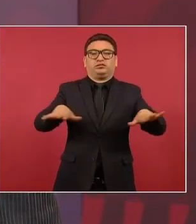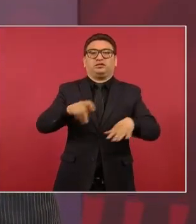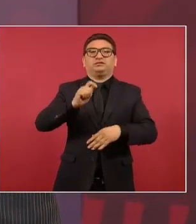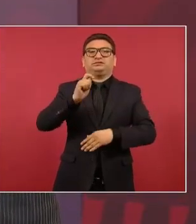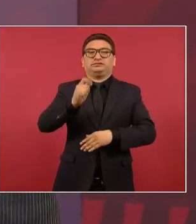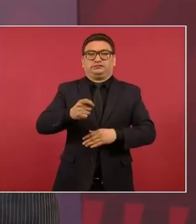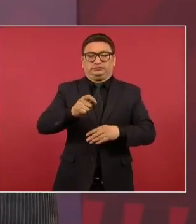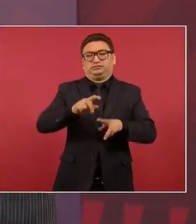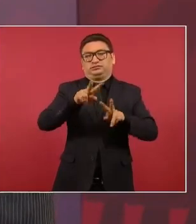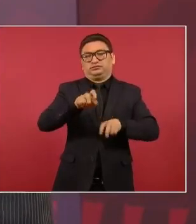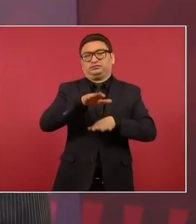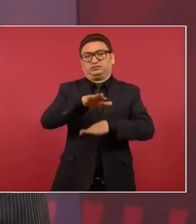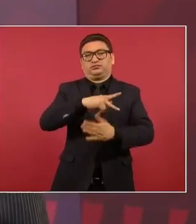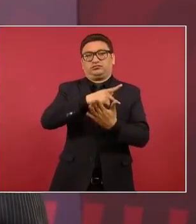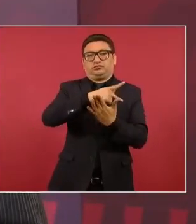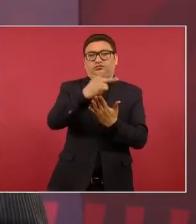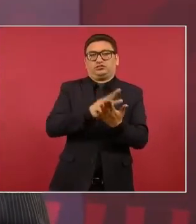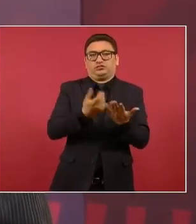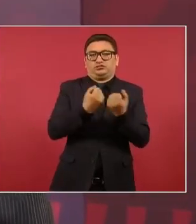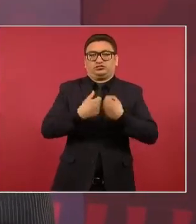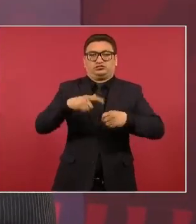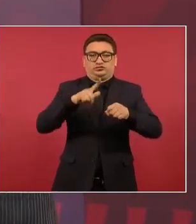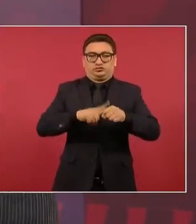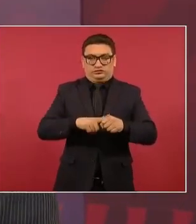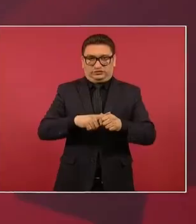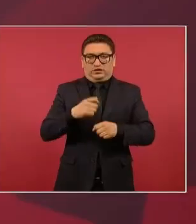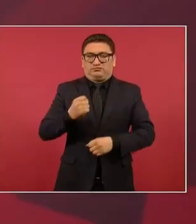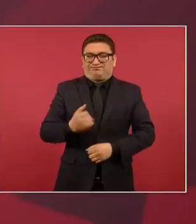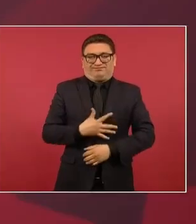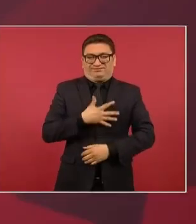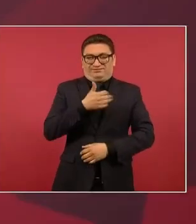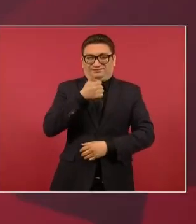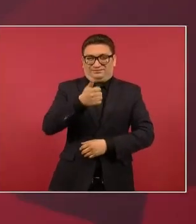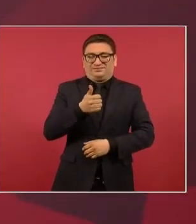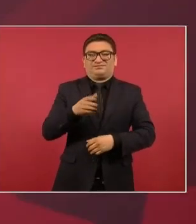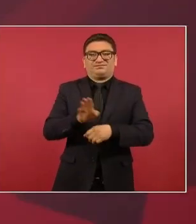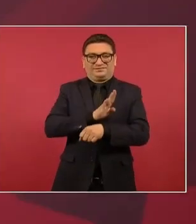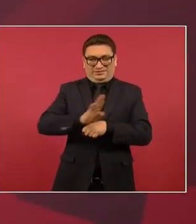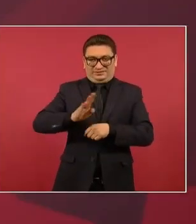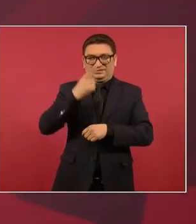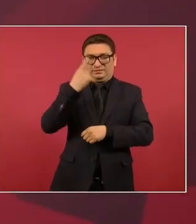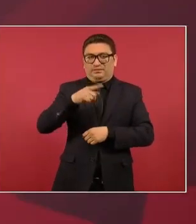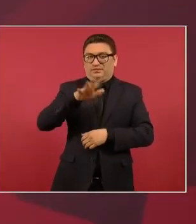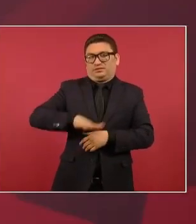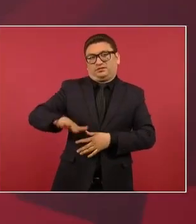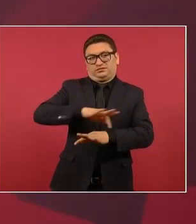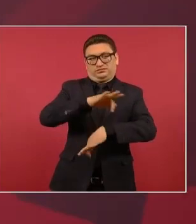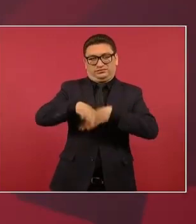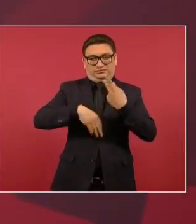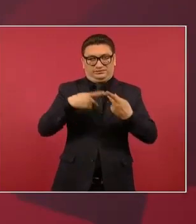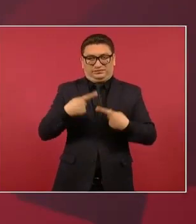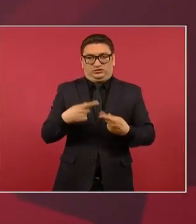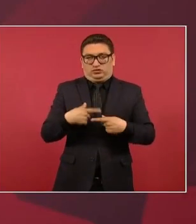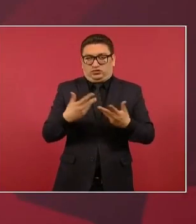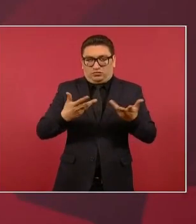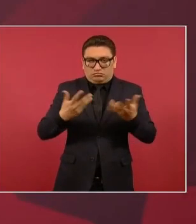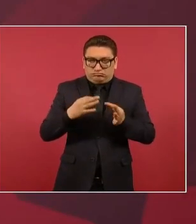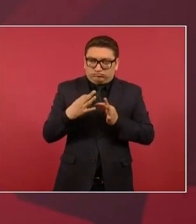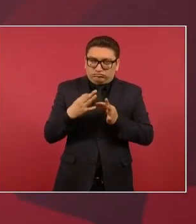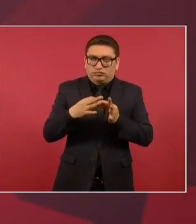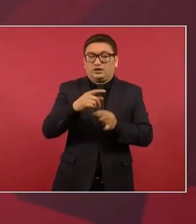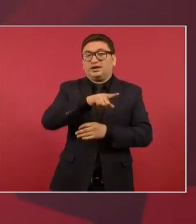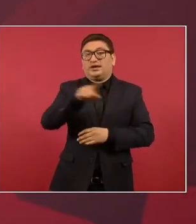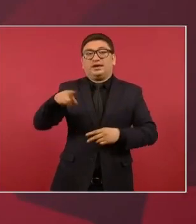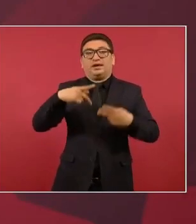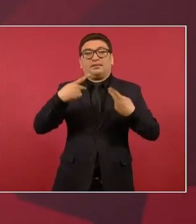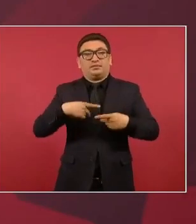sociales, los programas de bienestar que se están llevando a cabo para que la gente